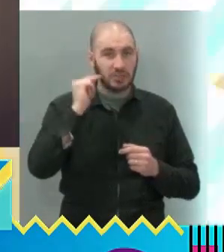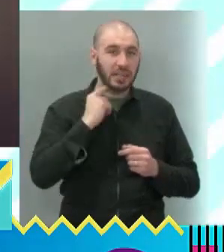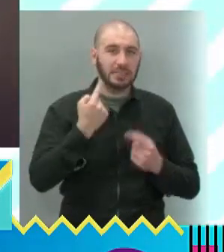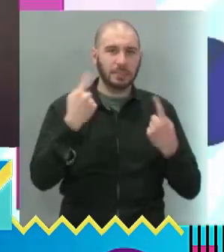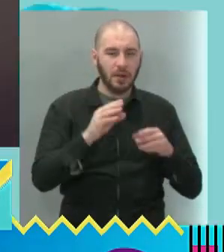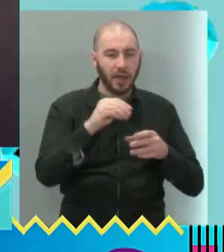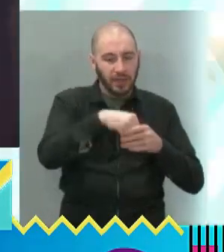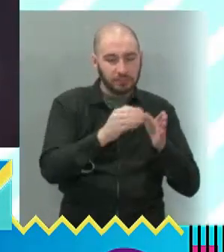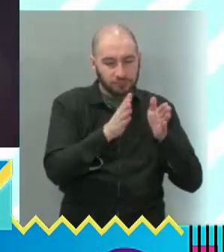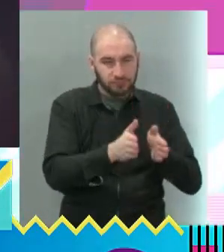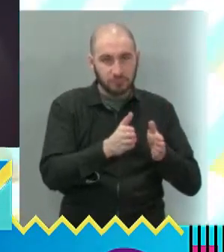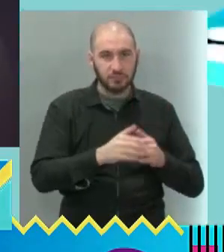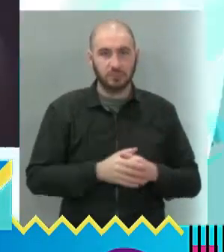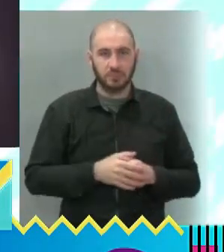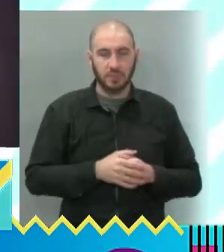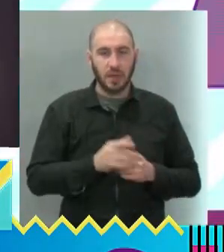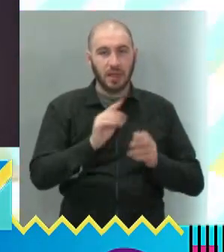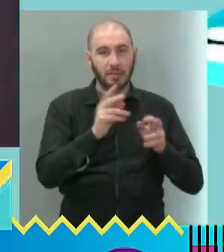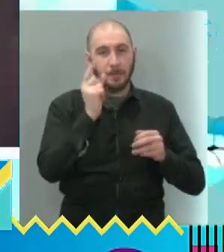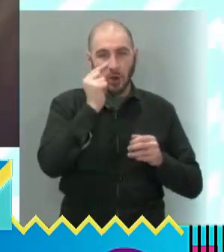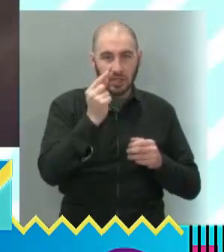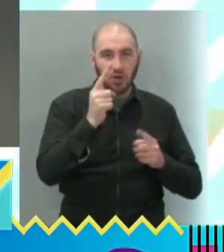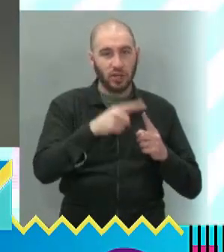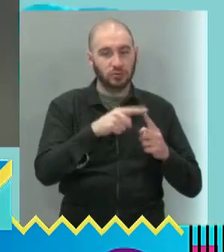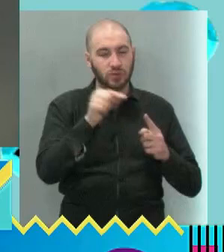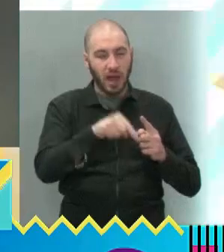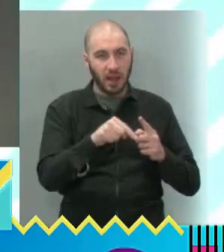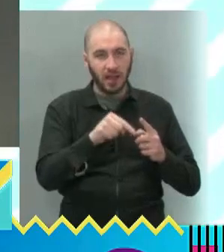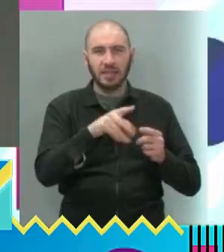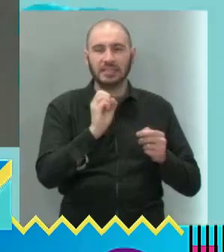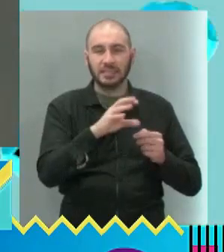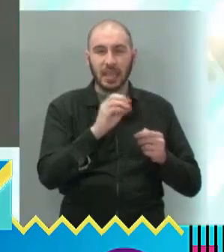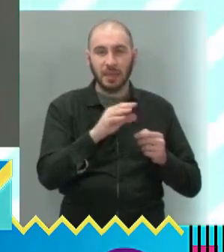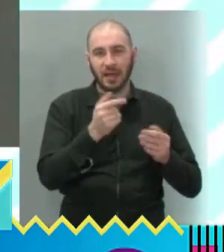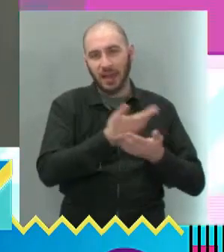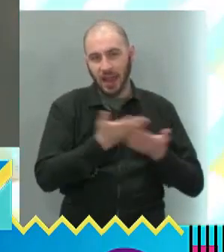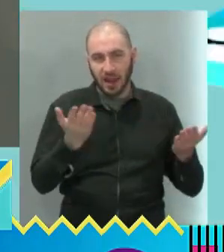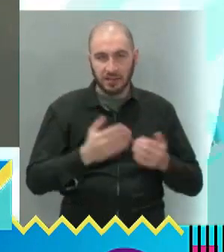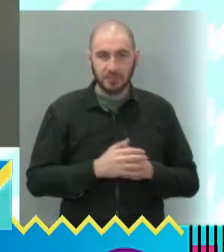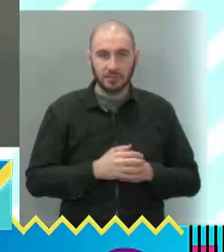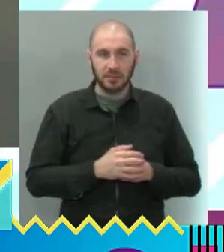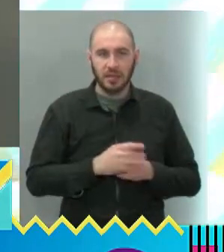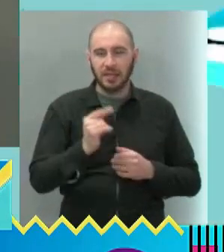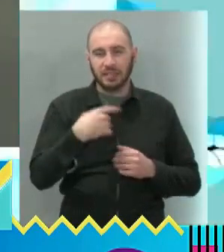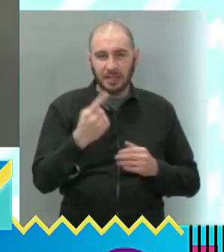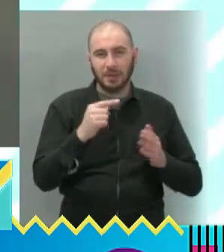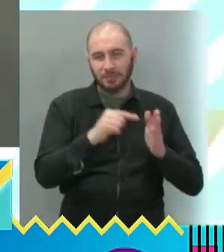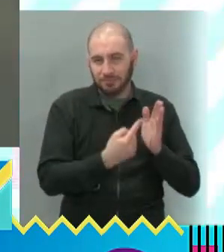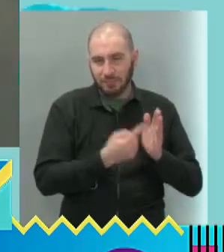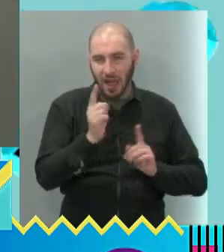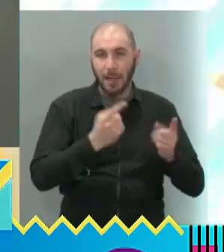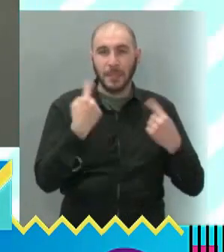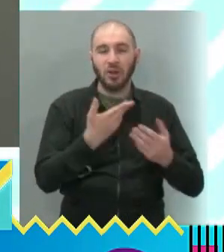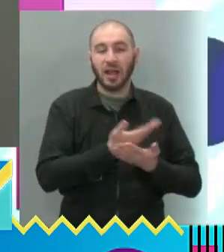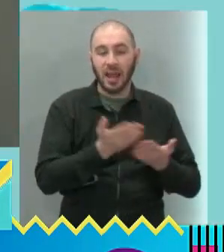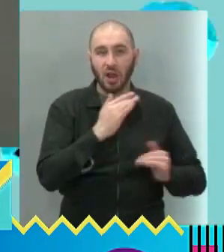de un marco político, institucional, que se denomina en general, siempre hay particularidades, pero en